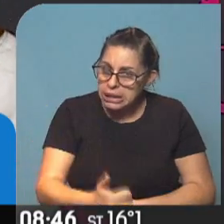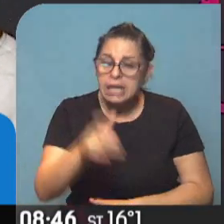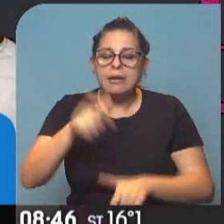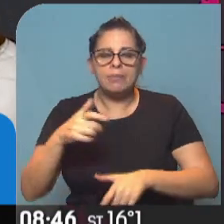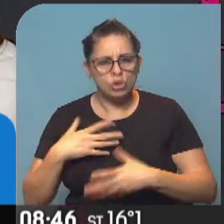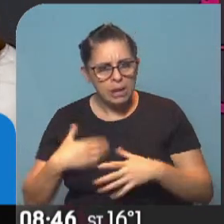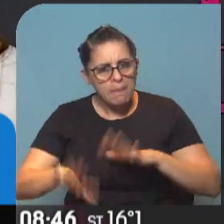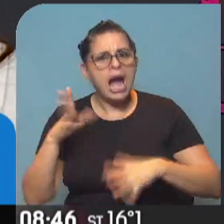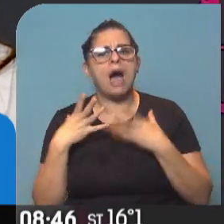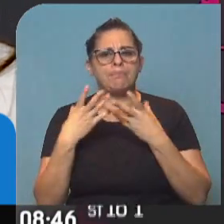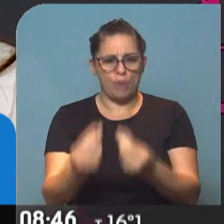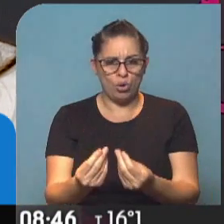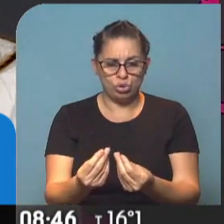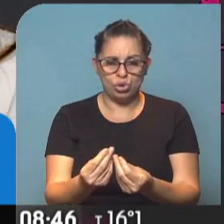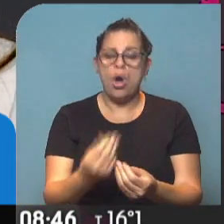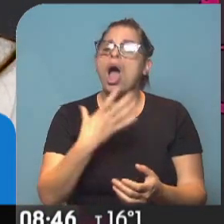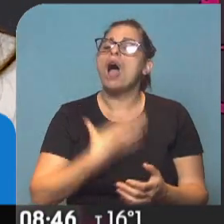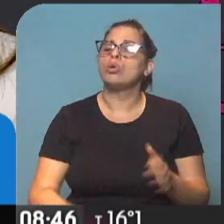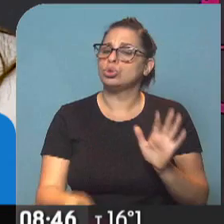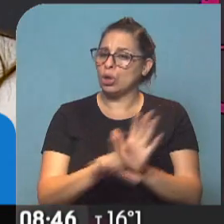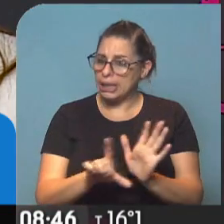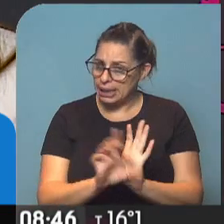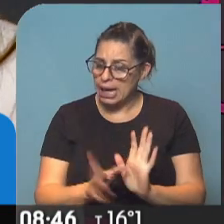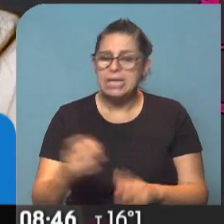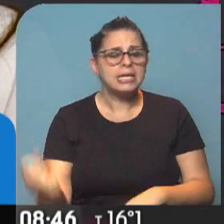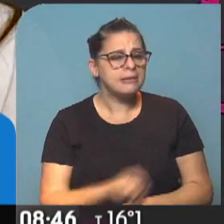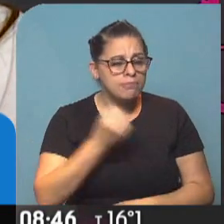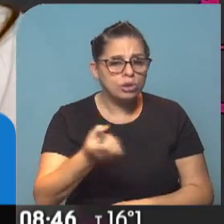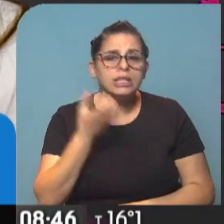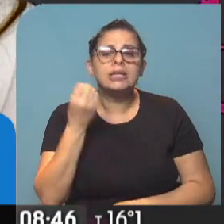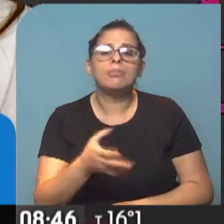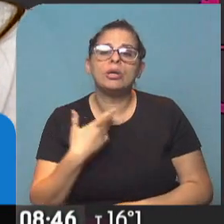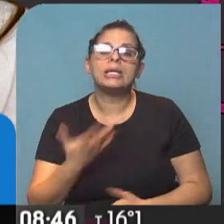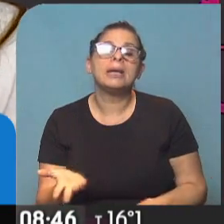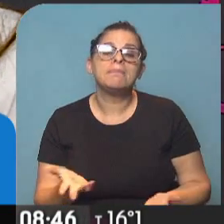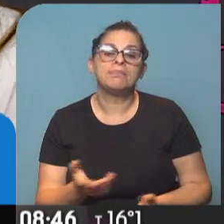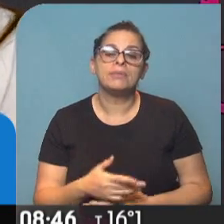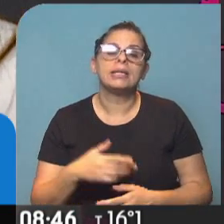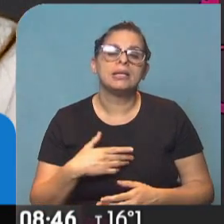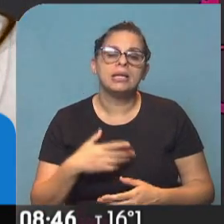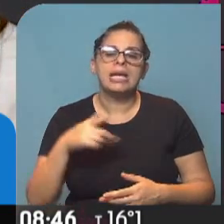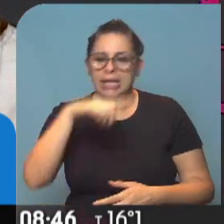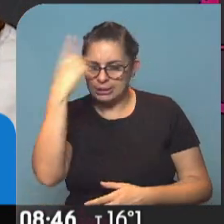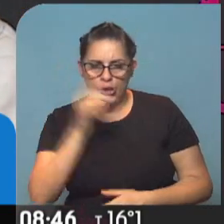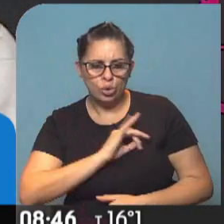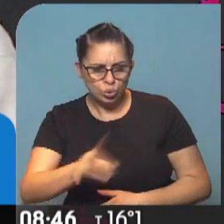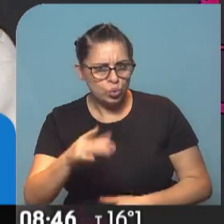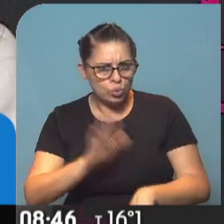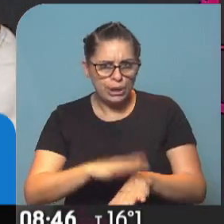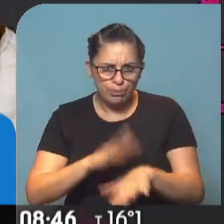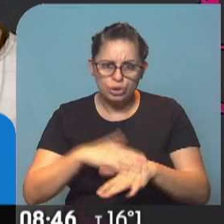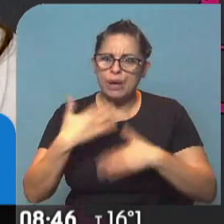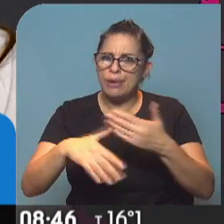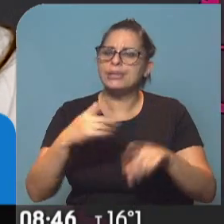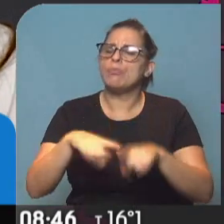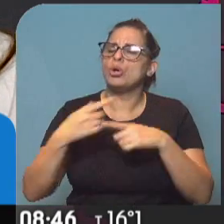a favor de la despenalización del aborto. Esto es clave porque le corresponde al Estado avanzar en